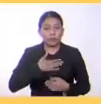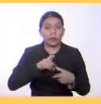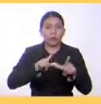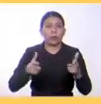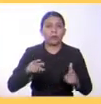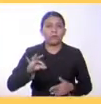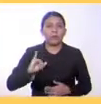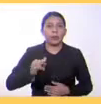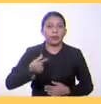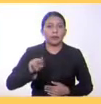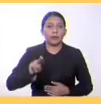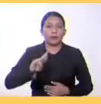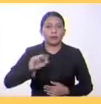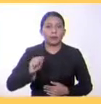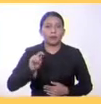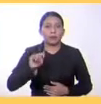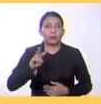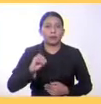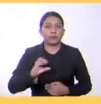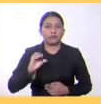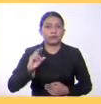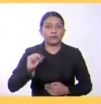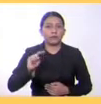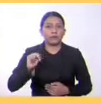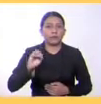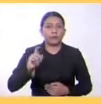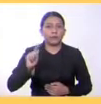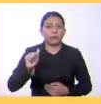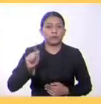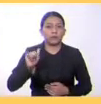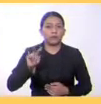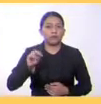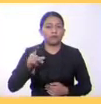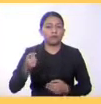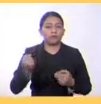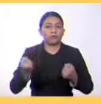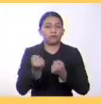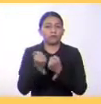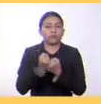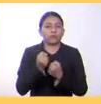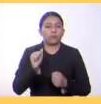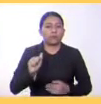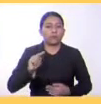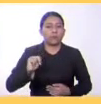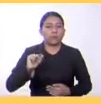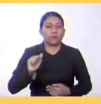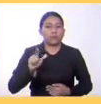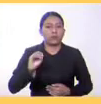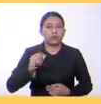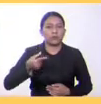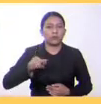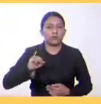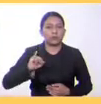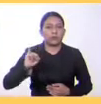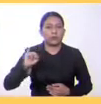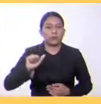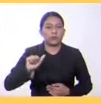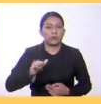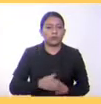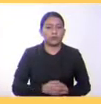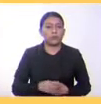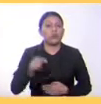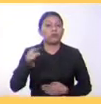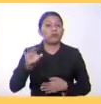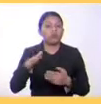figurativo, connotativo y que suele ayudarse muchas veces de la analogía. De esta manera,